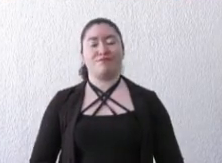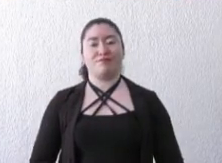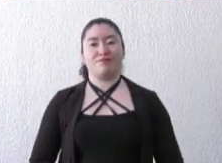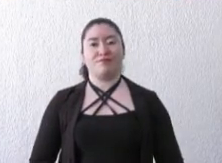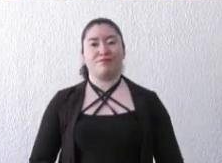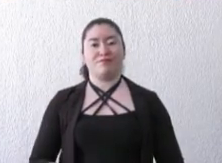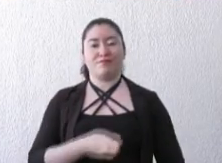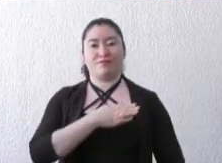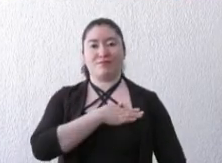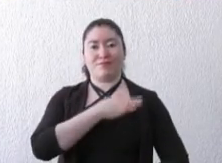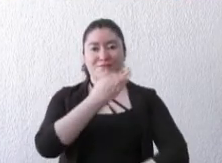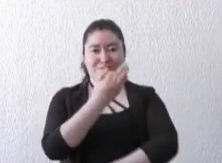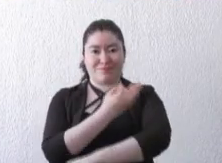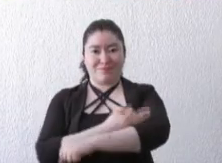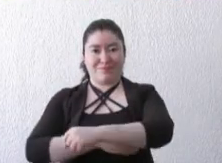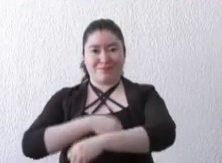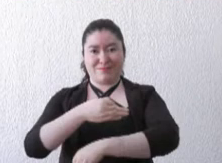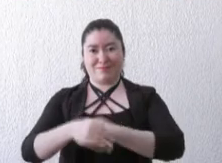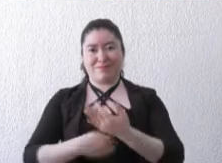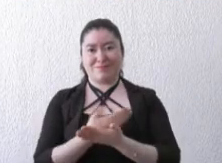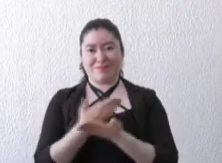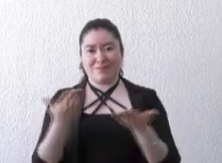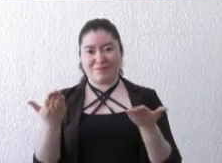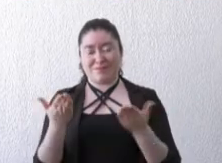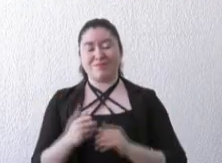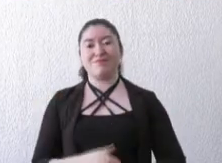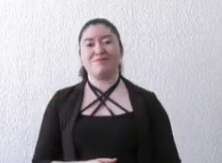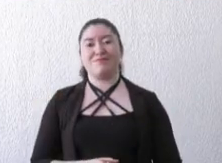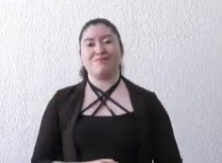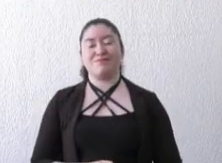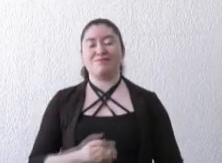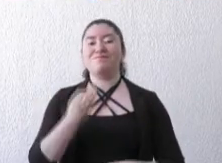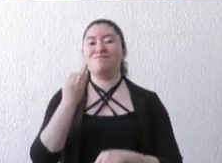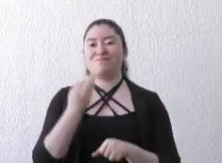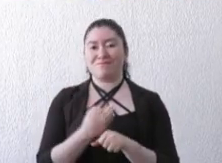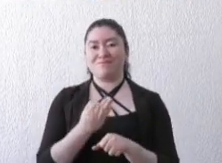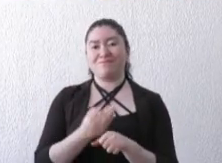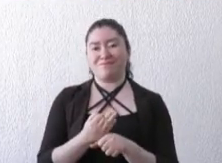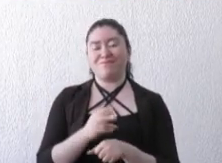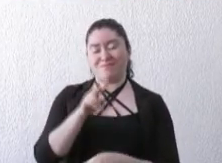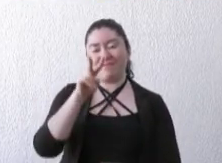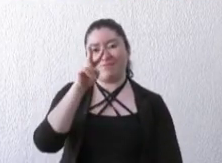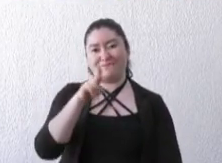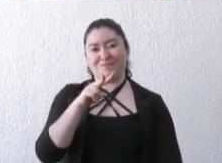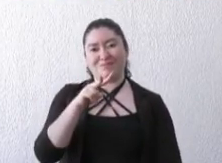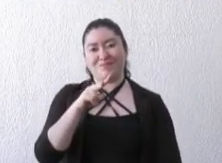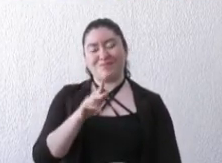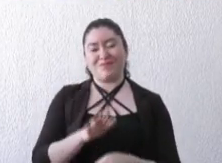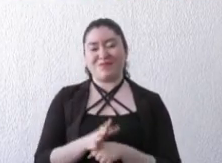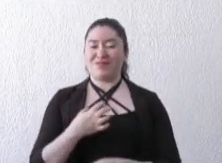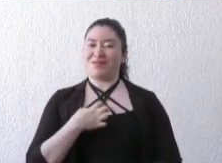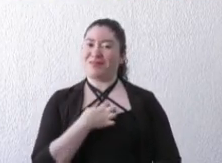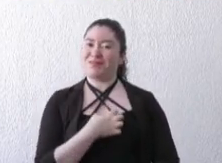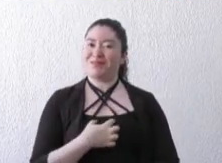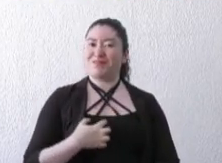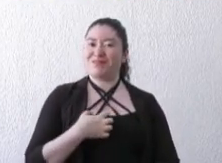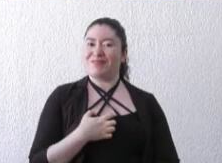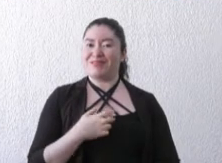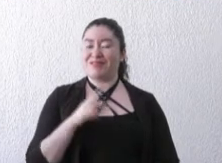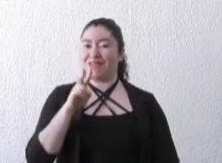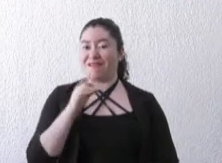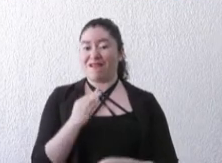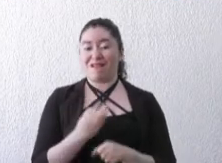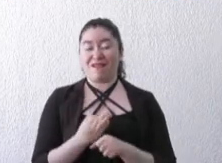Buenas tardes a todos. Me sumo sin duda, ¿verdad?, a esta alegría de poder celebrar el día